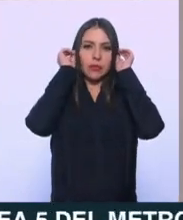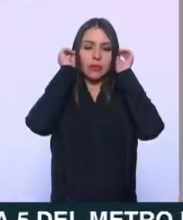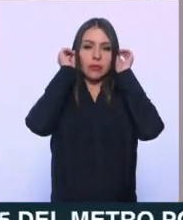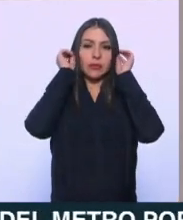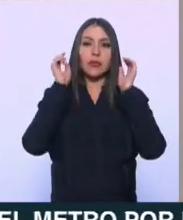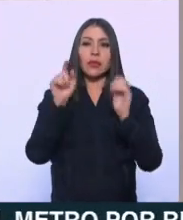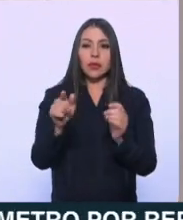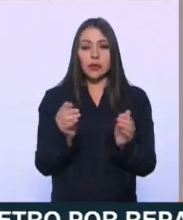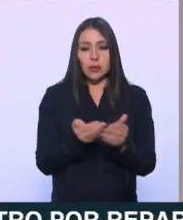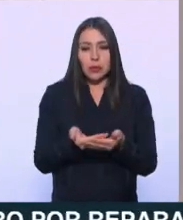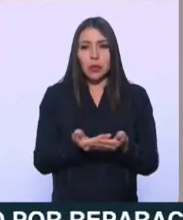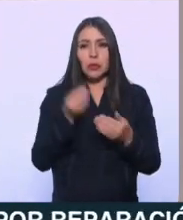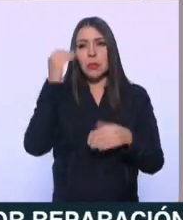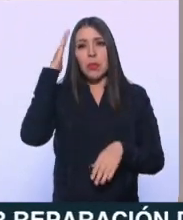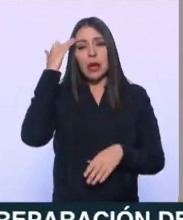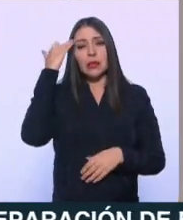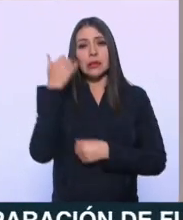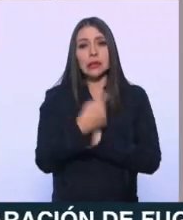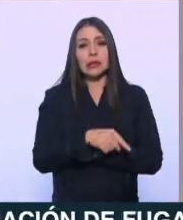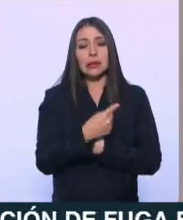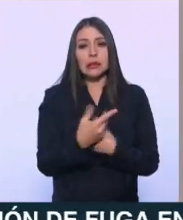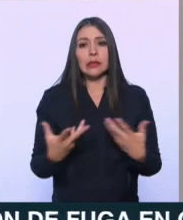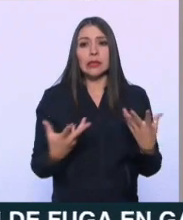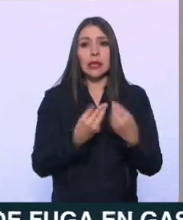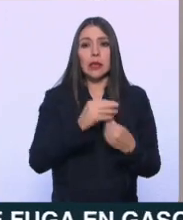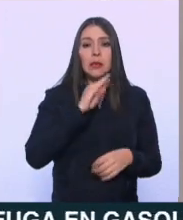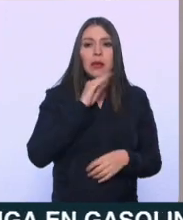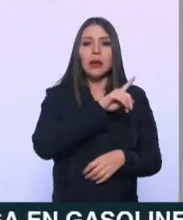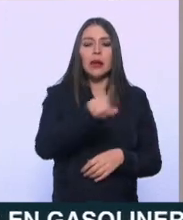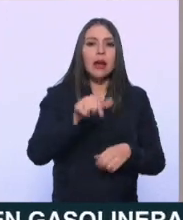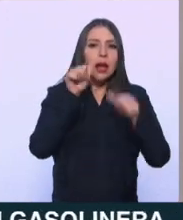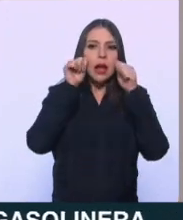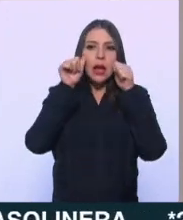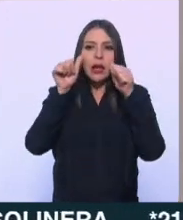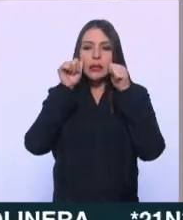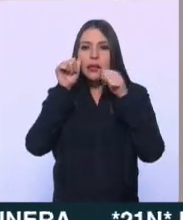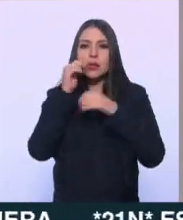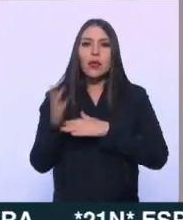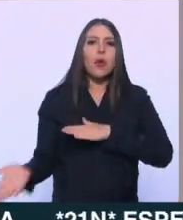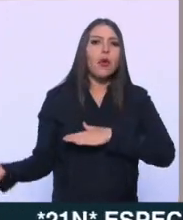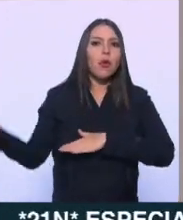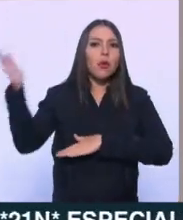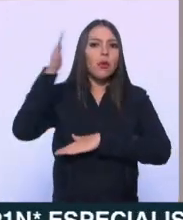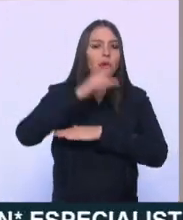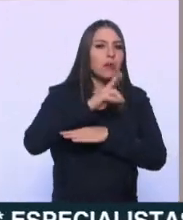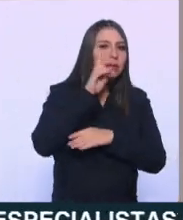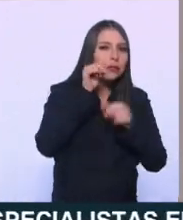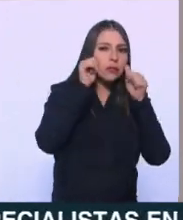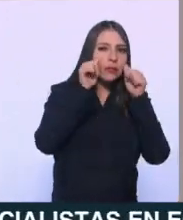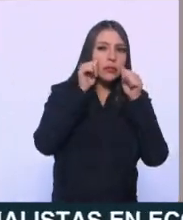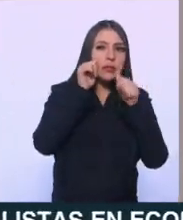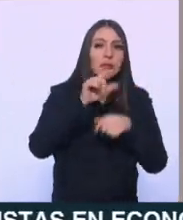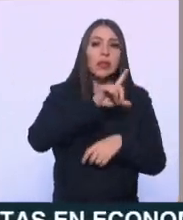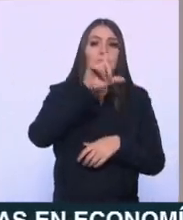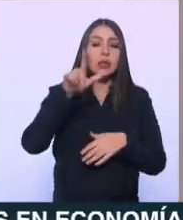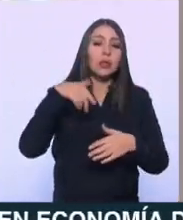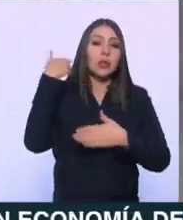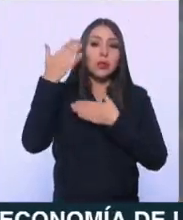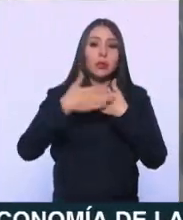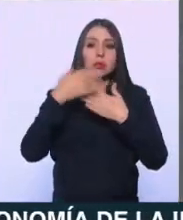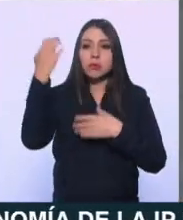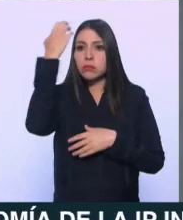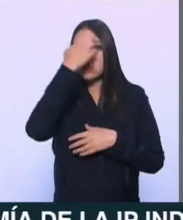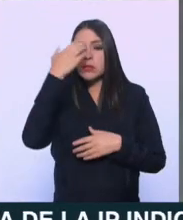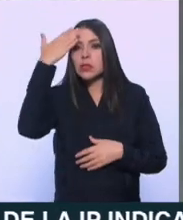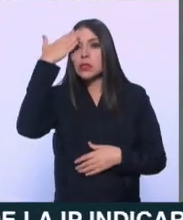lado de su madre, los veterinarios permanecen atentos de los animales todo el día. Pronto se realizará una evaluación para saber